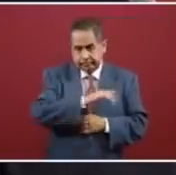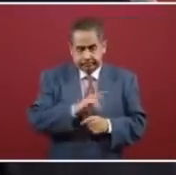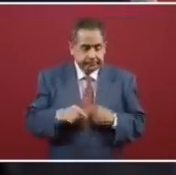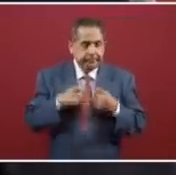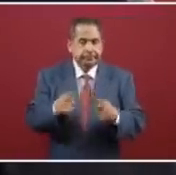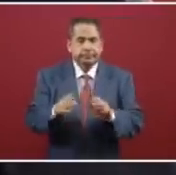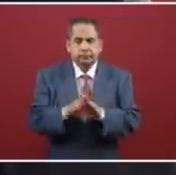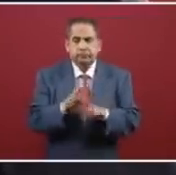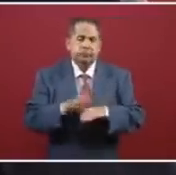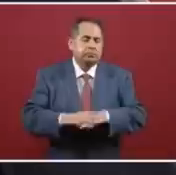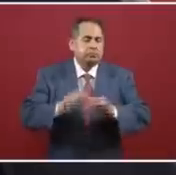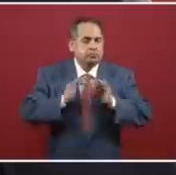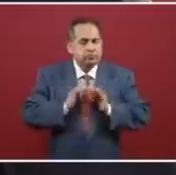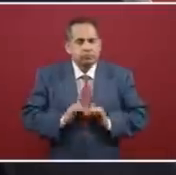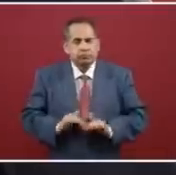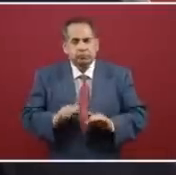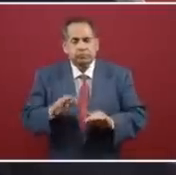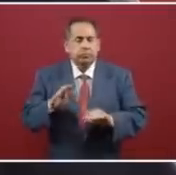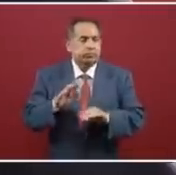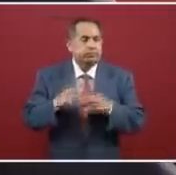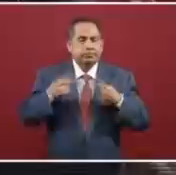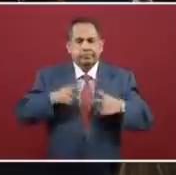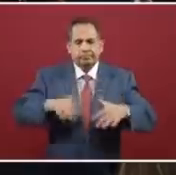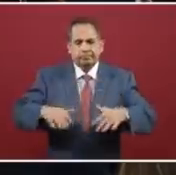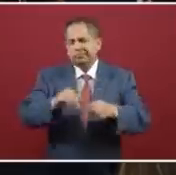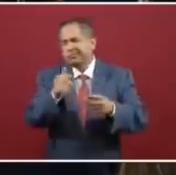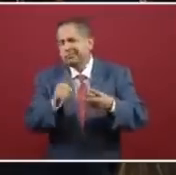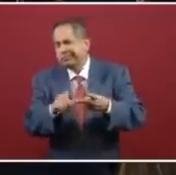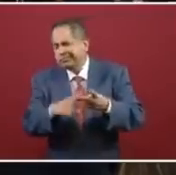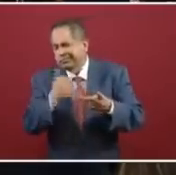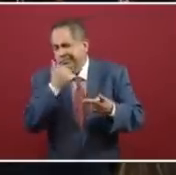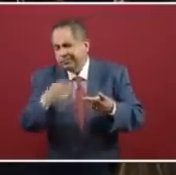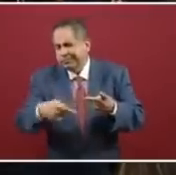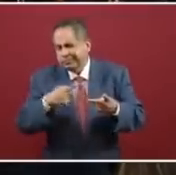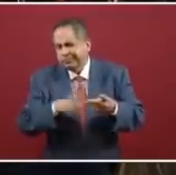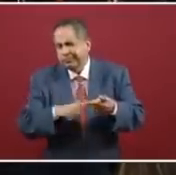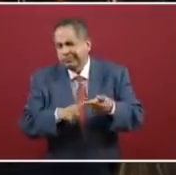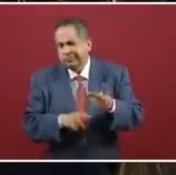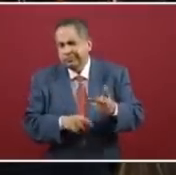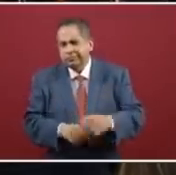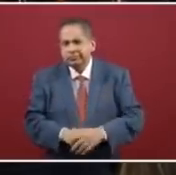garantizar la tranquilidad de nuestro pueblo la otra pregunta